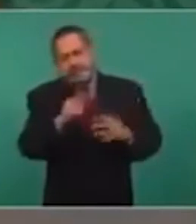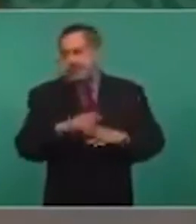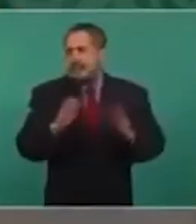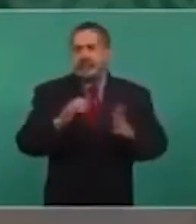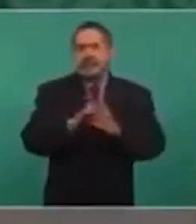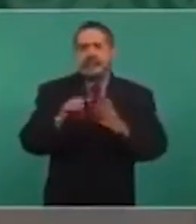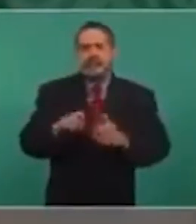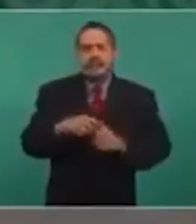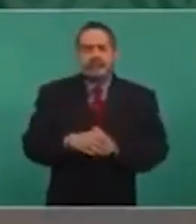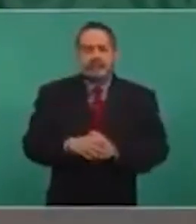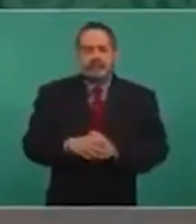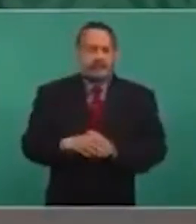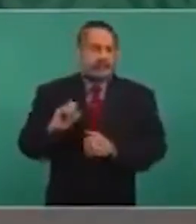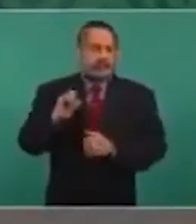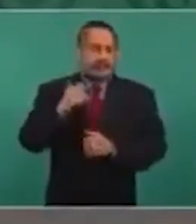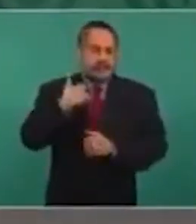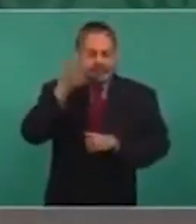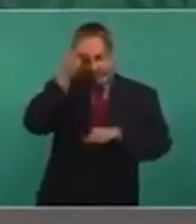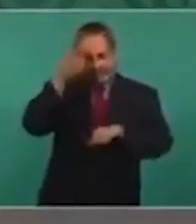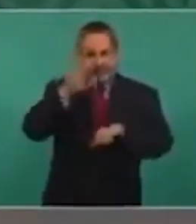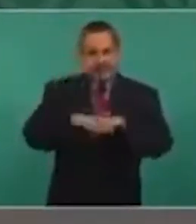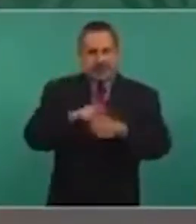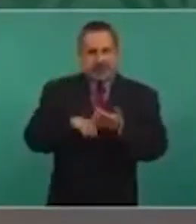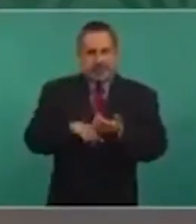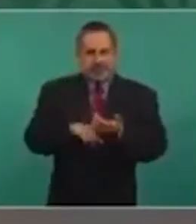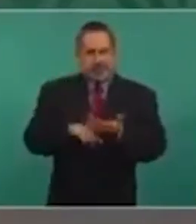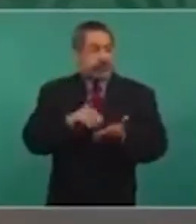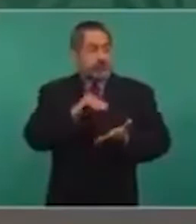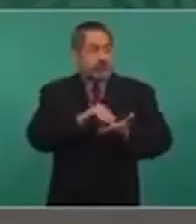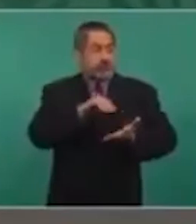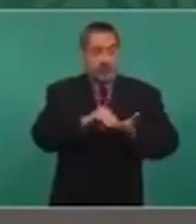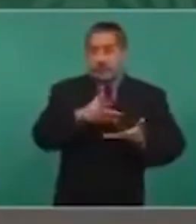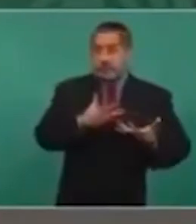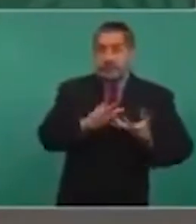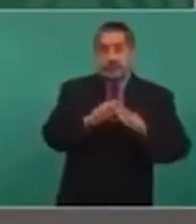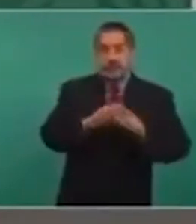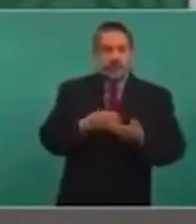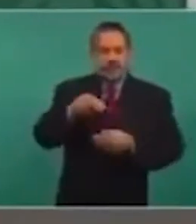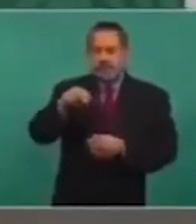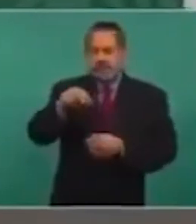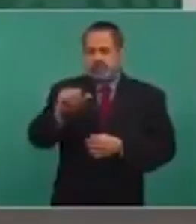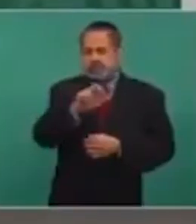Imagínense el rector, que todavía tiene mucha influencia, Narro.